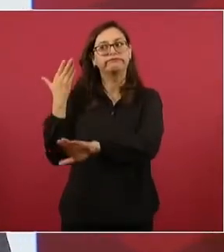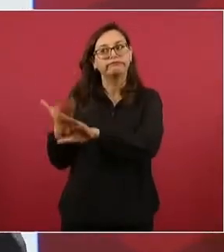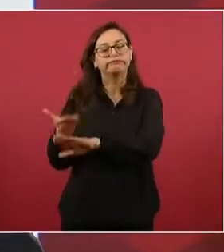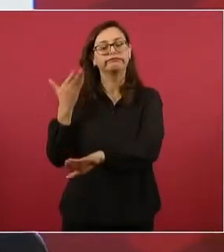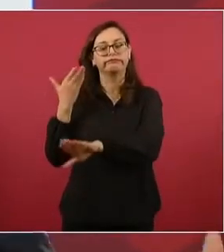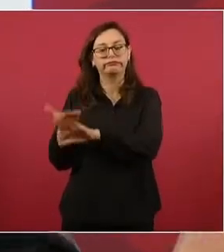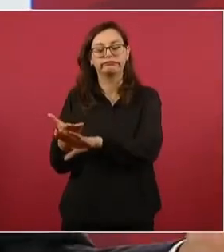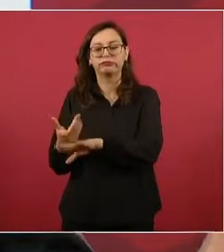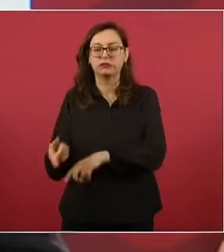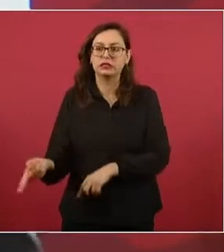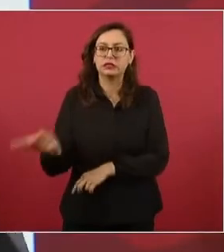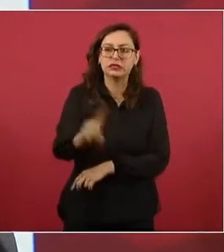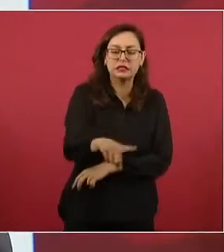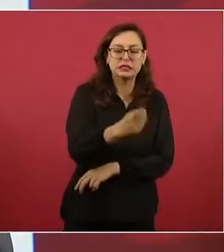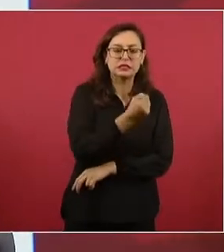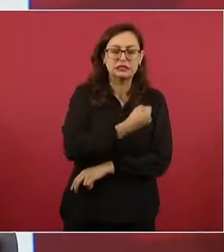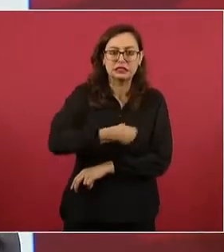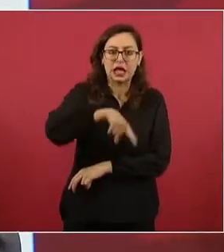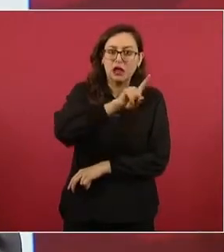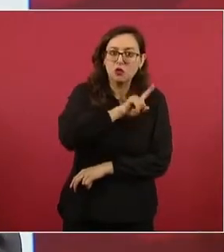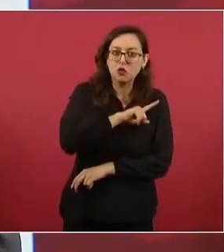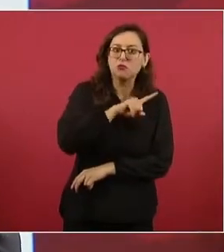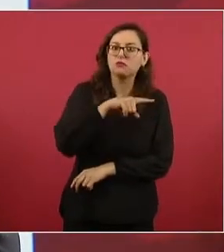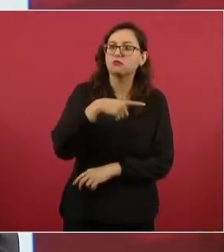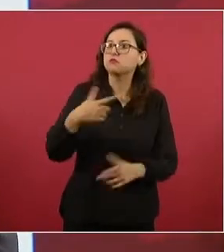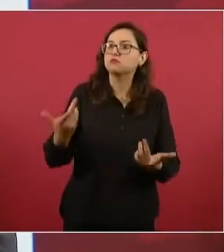No se escuchaba nada